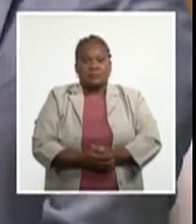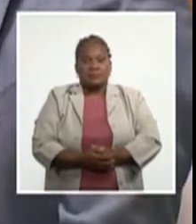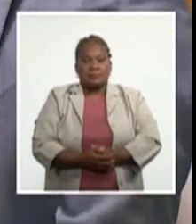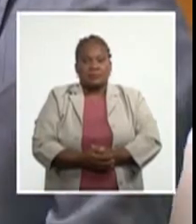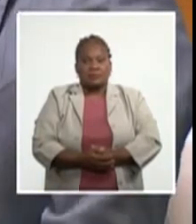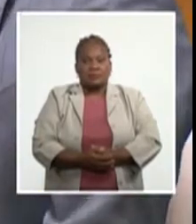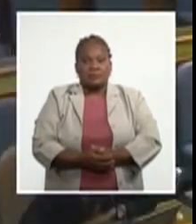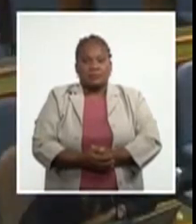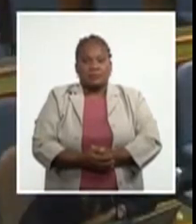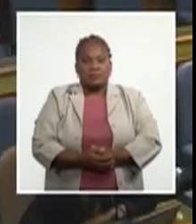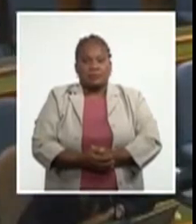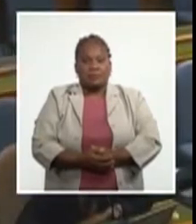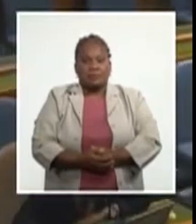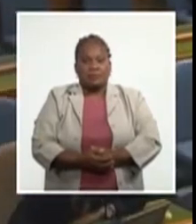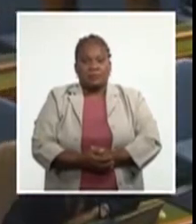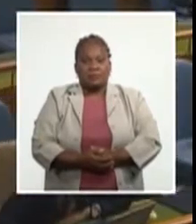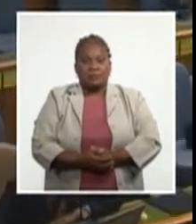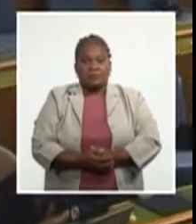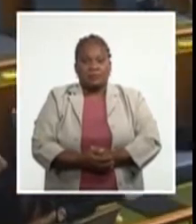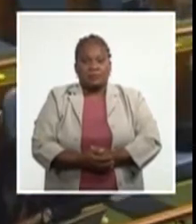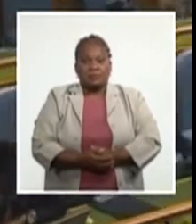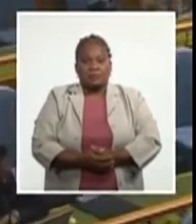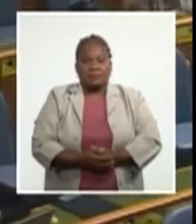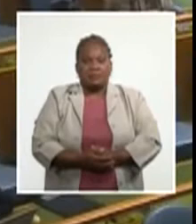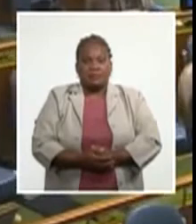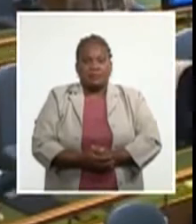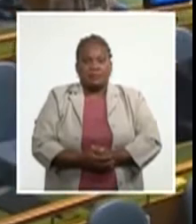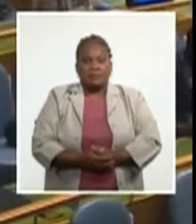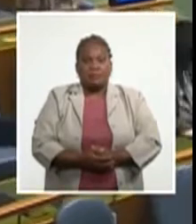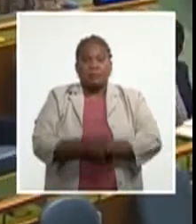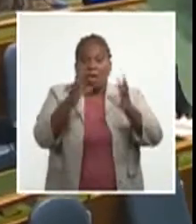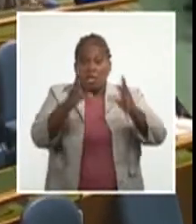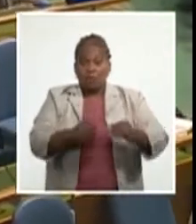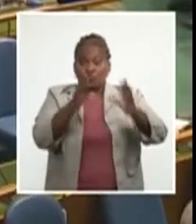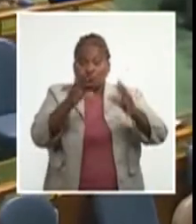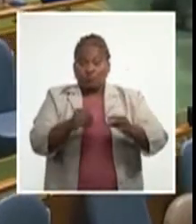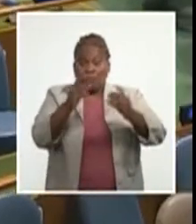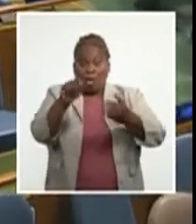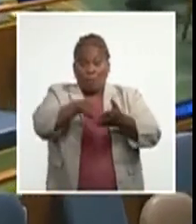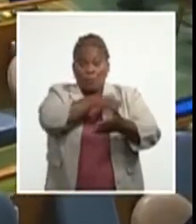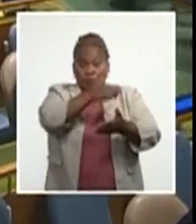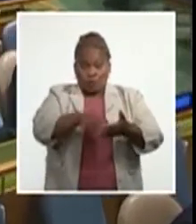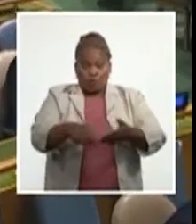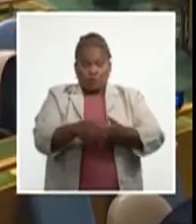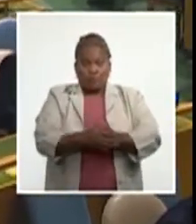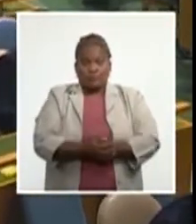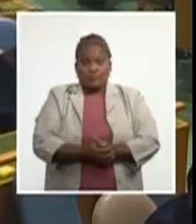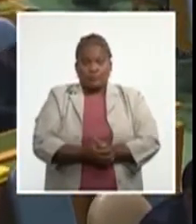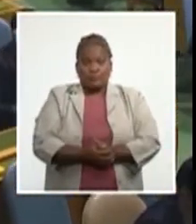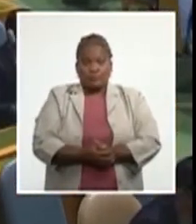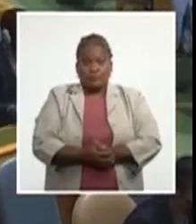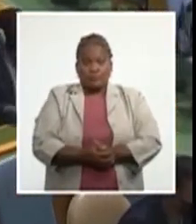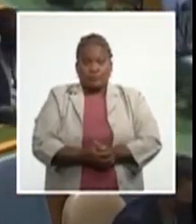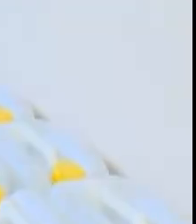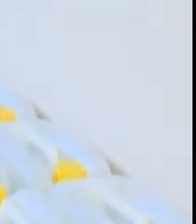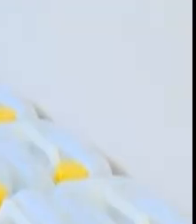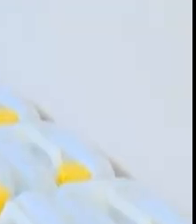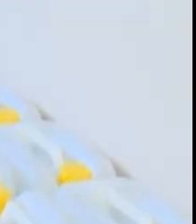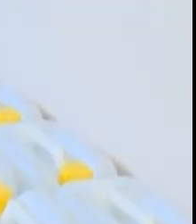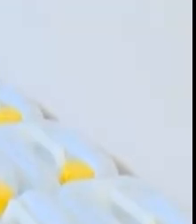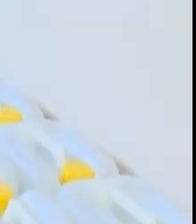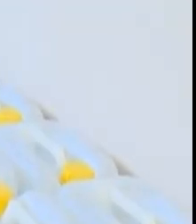la Carta y las resoluciones pertinentes de la Asamblea General, sino que también causa enormes pérdidas económicas y financieras a la